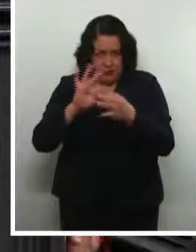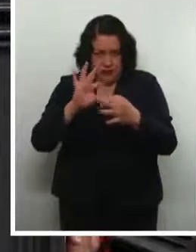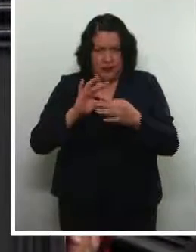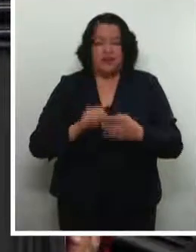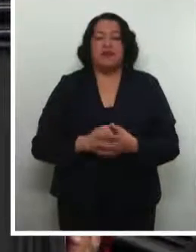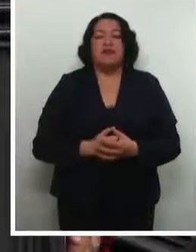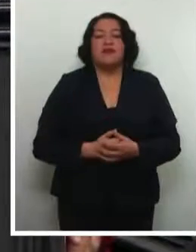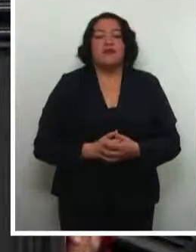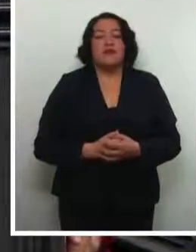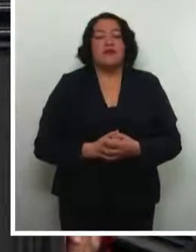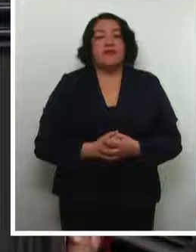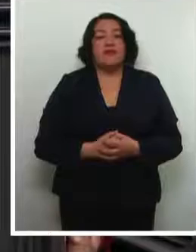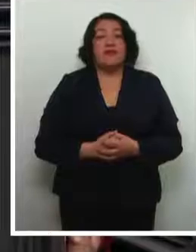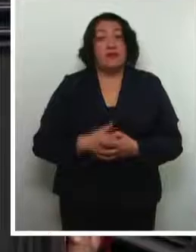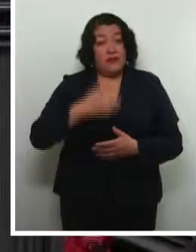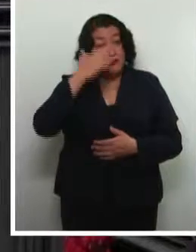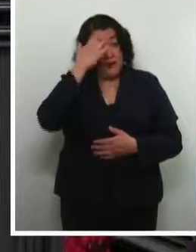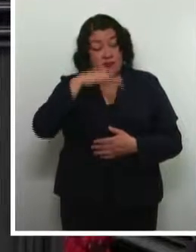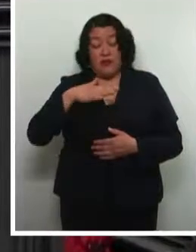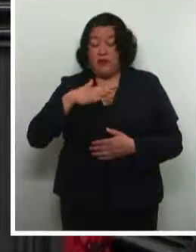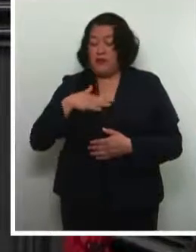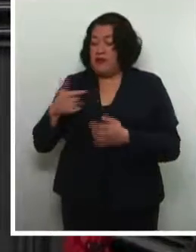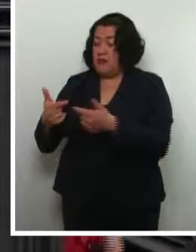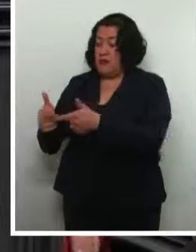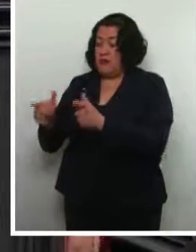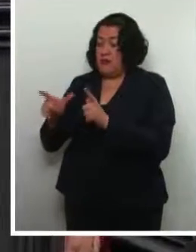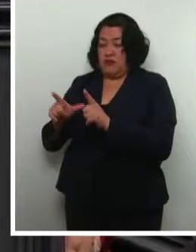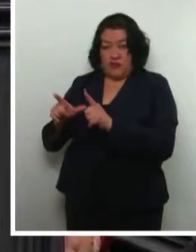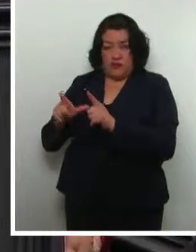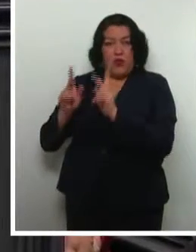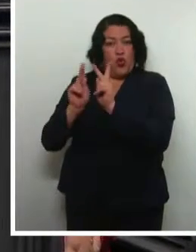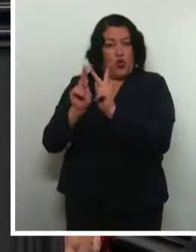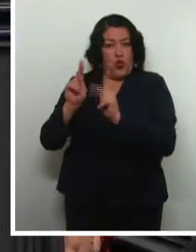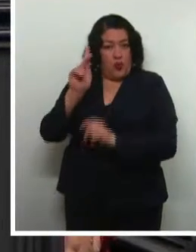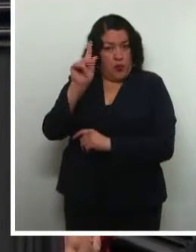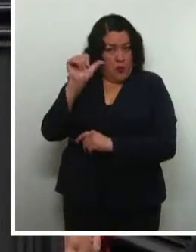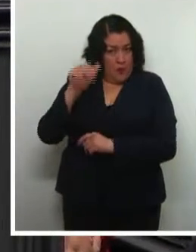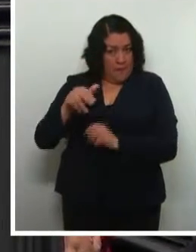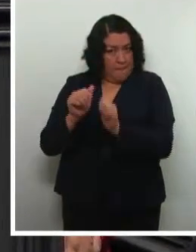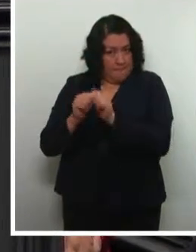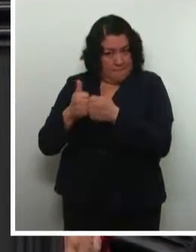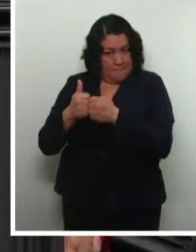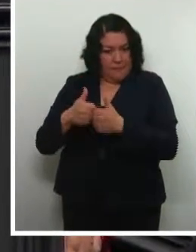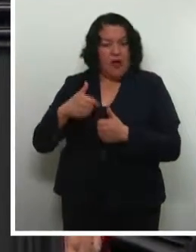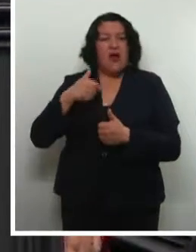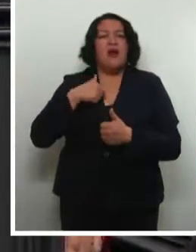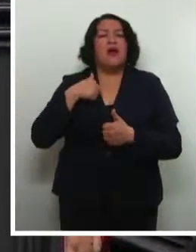Pretendemos, a nombre del Grupo Parlamentario de Acción Nacional, hacer un